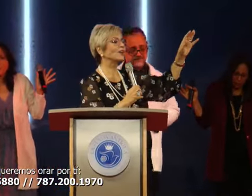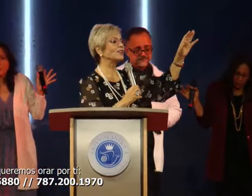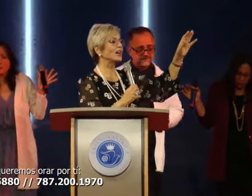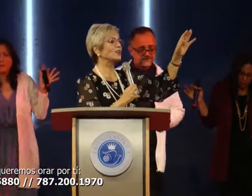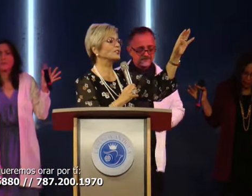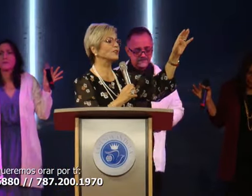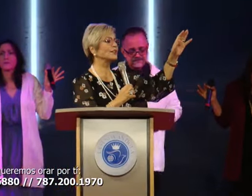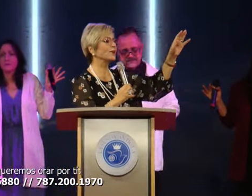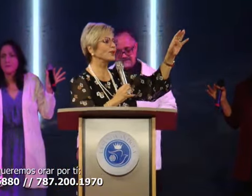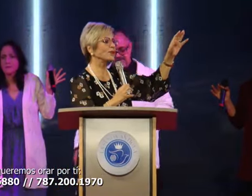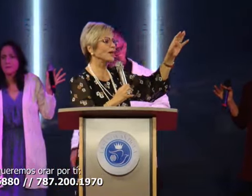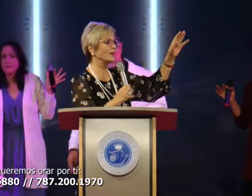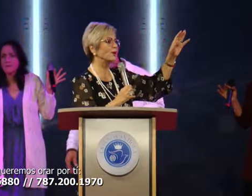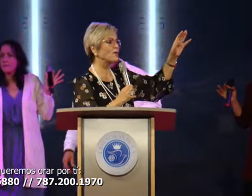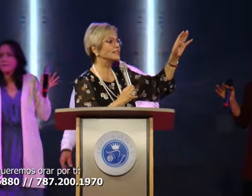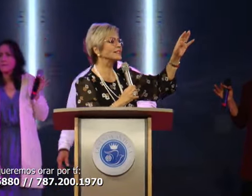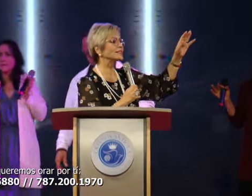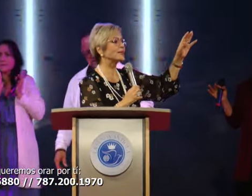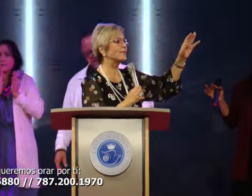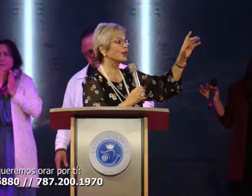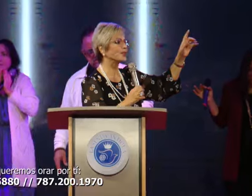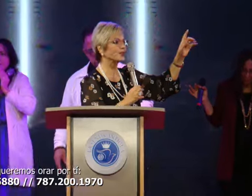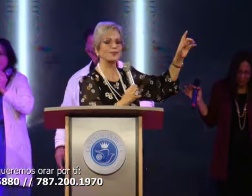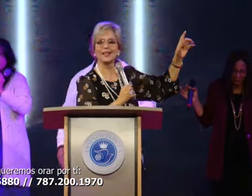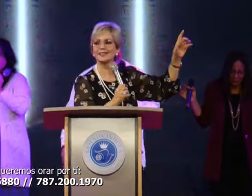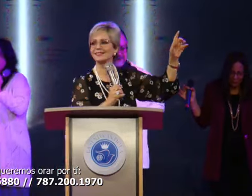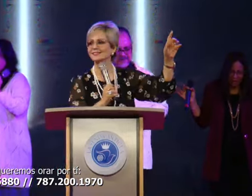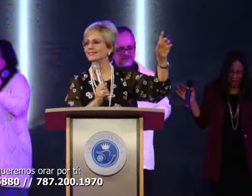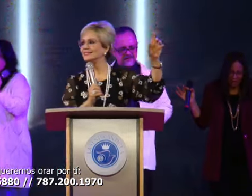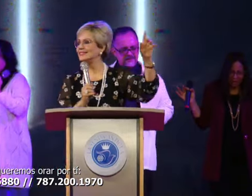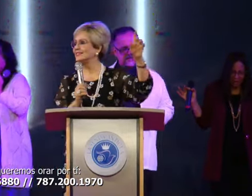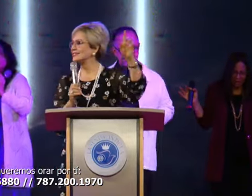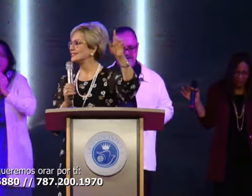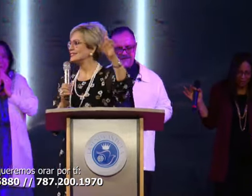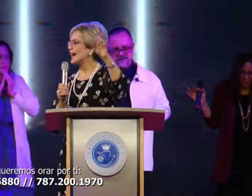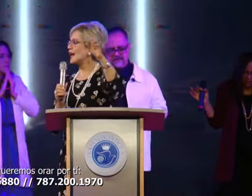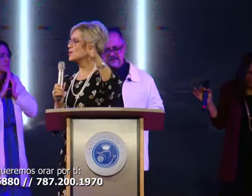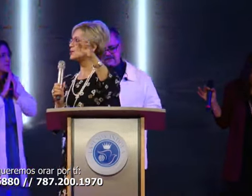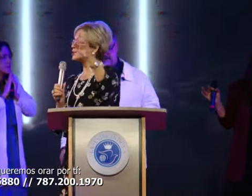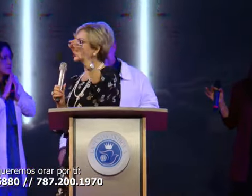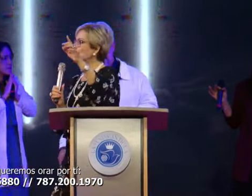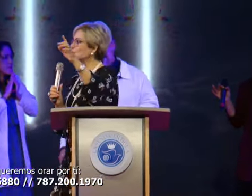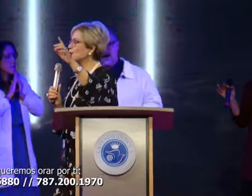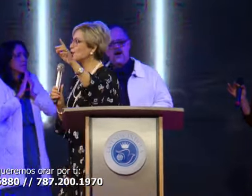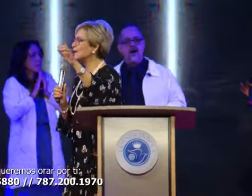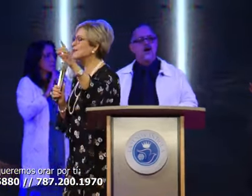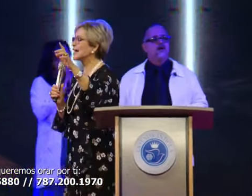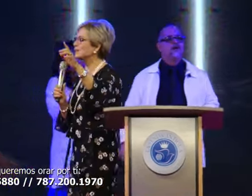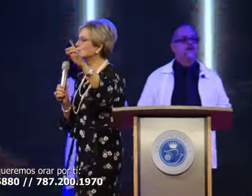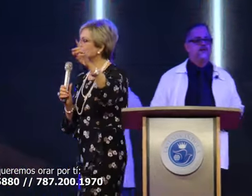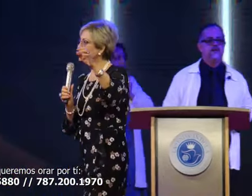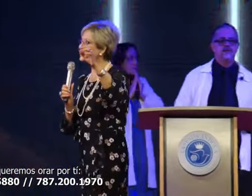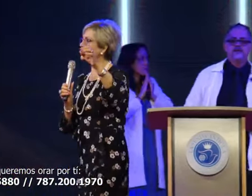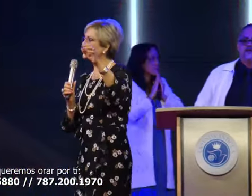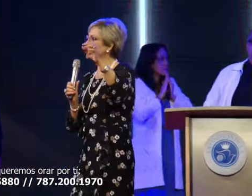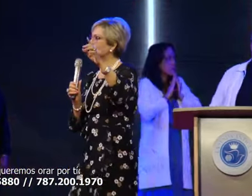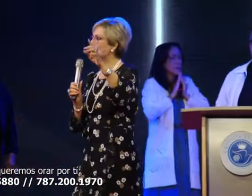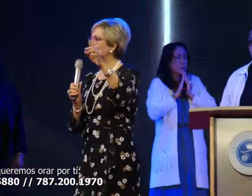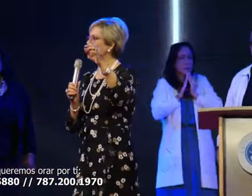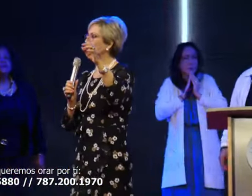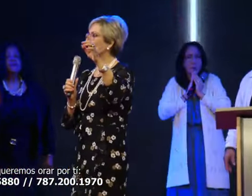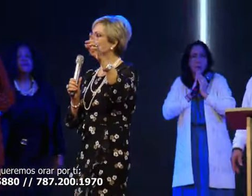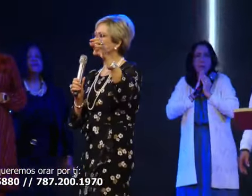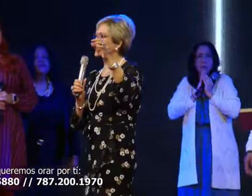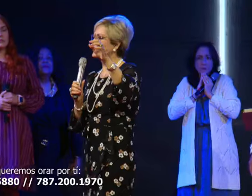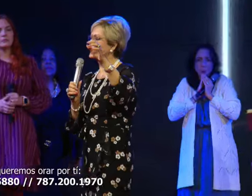Sacrificar es cuando la cosa no anda muy bien, pero aún así sabemos que Dios es fiel. Aun cuando sintamos dolor, quebranto en nuestro espíritu, nuestra